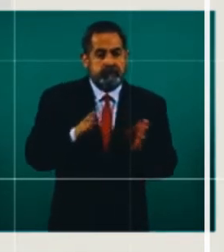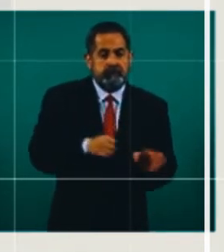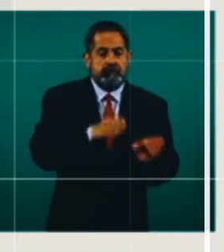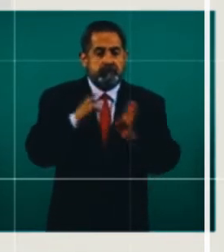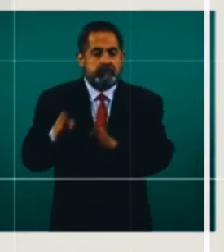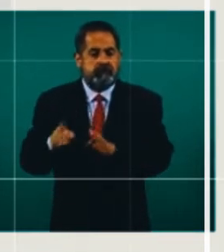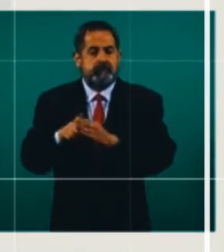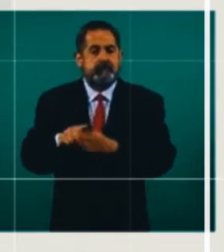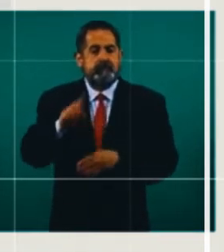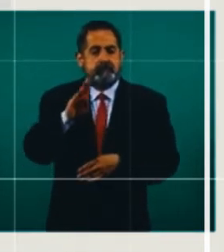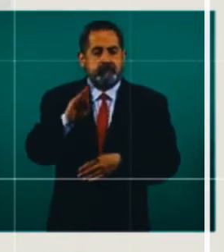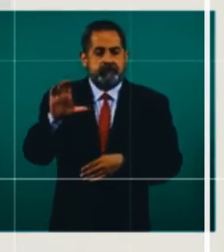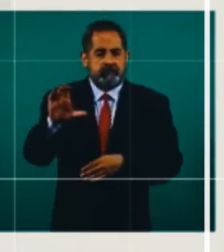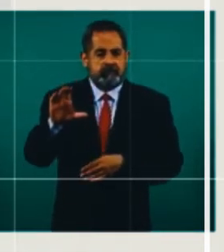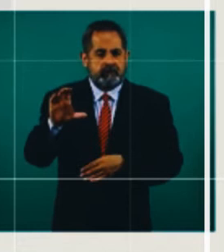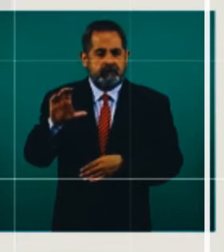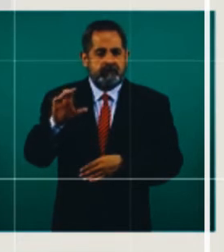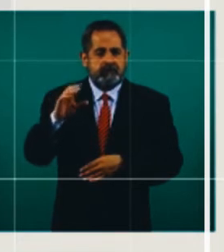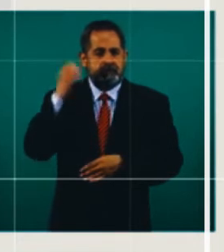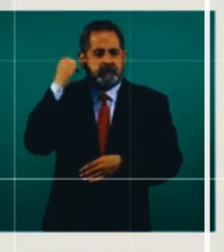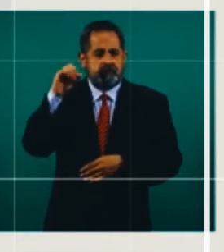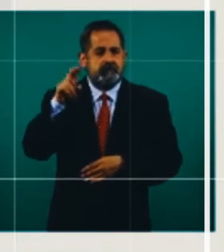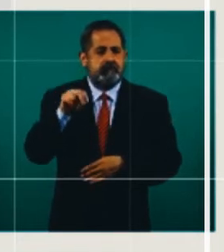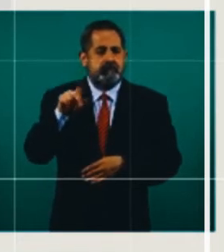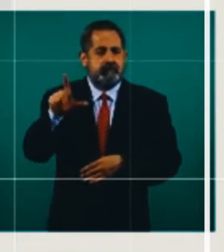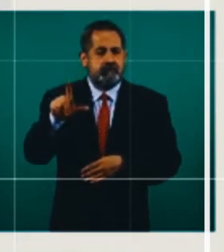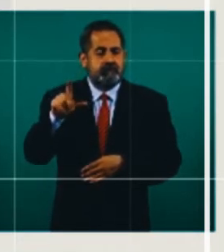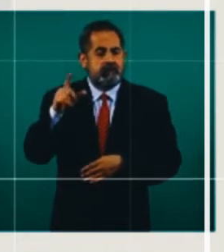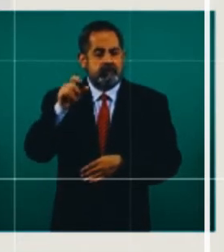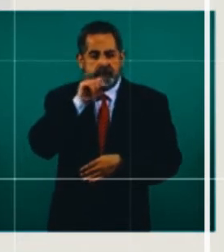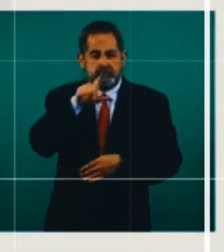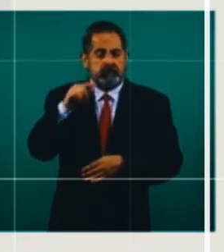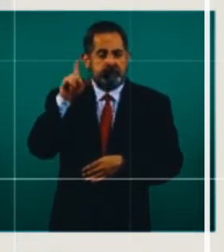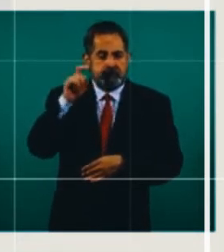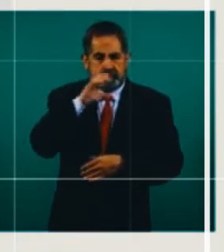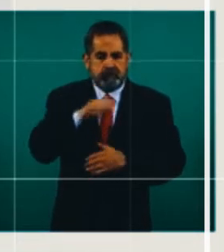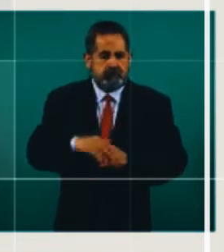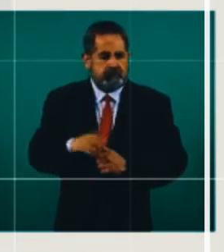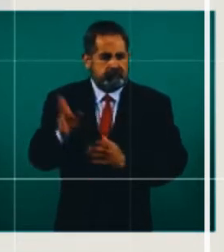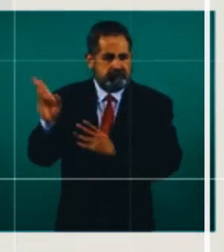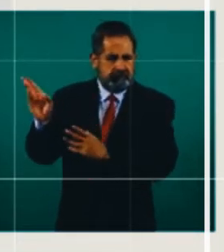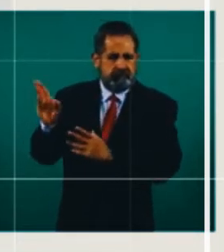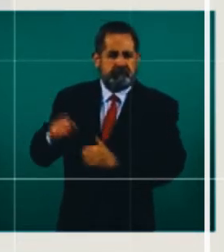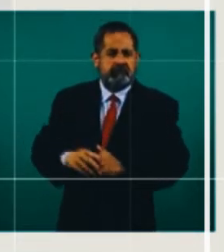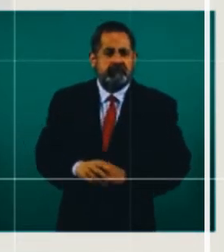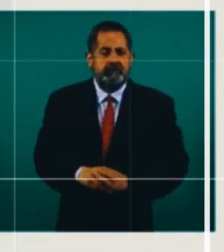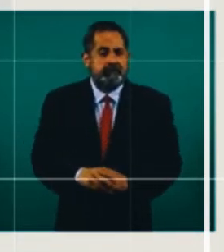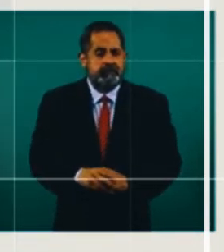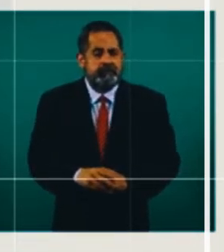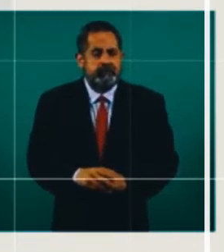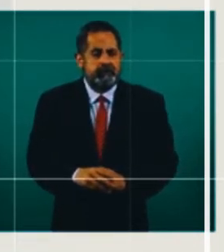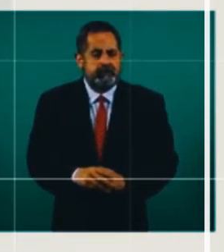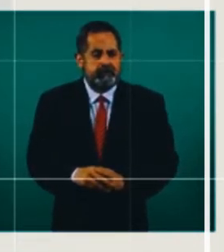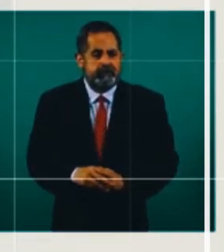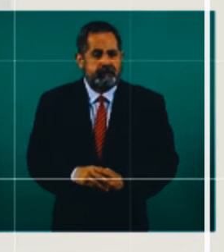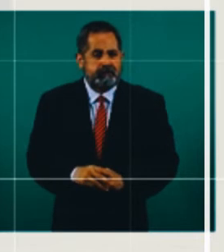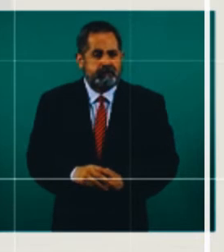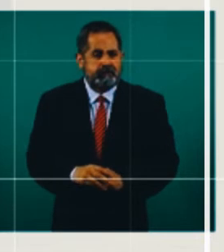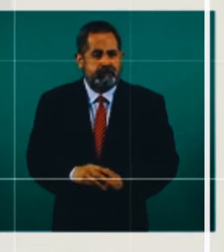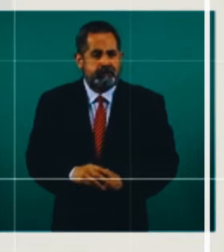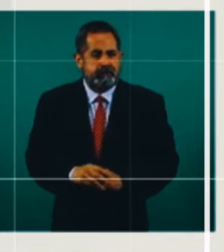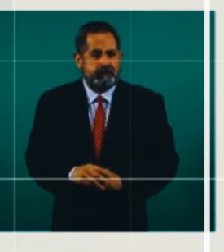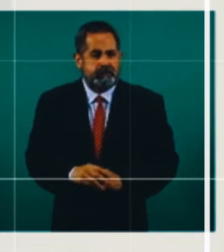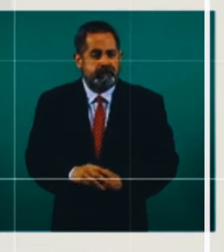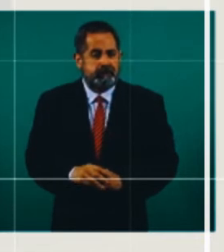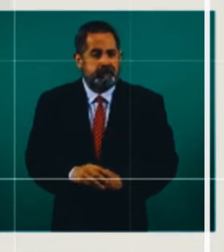Baja California, Oaxaca, Nuevo León, Jalisco y Aguascalientes. Empezarán el 28 de abril, culminarán el 4 de mayo.